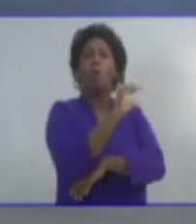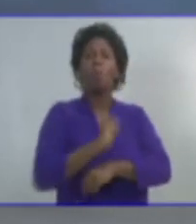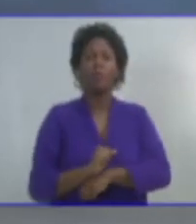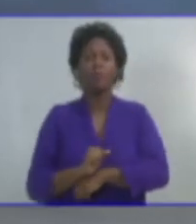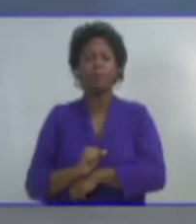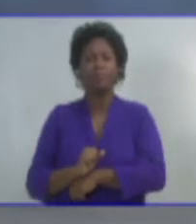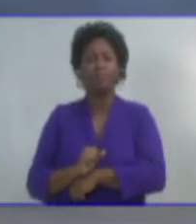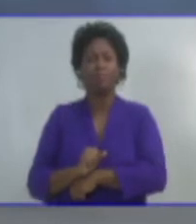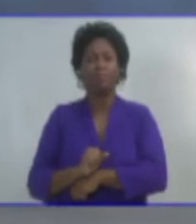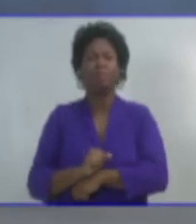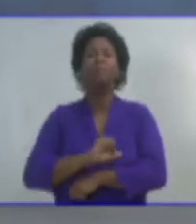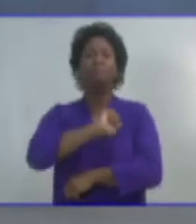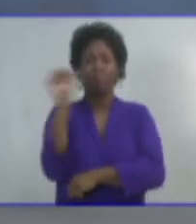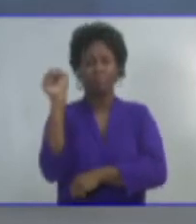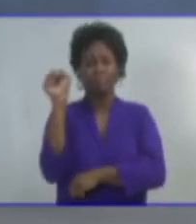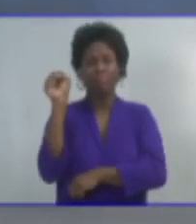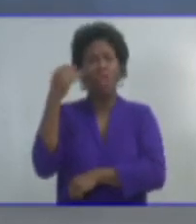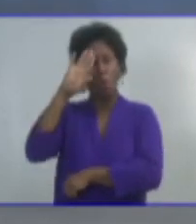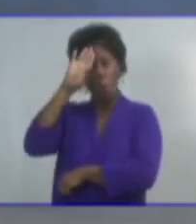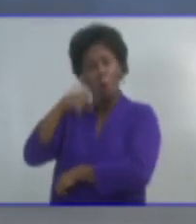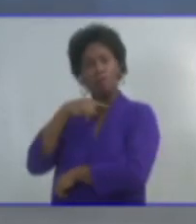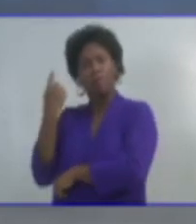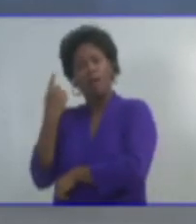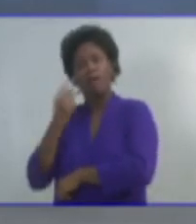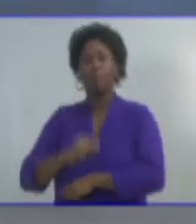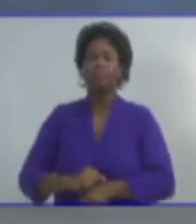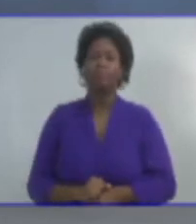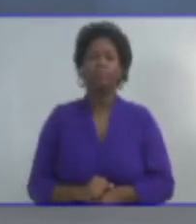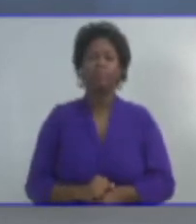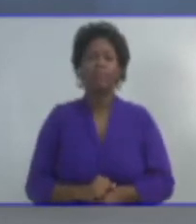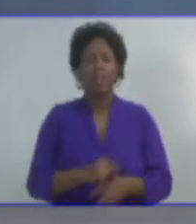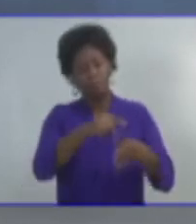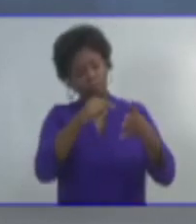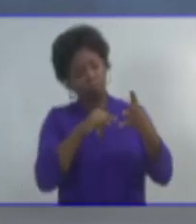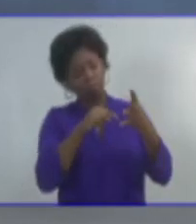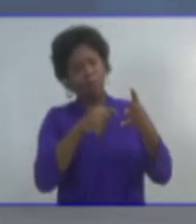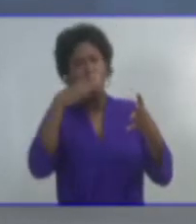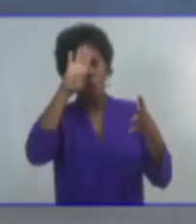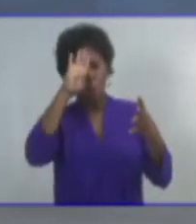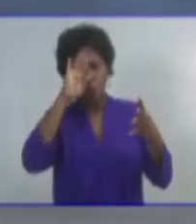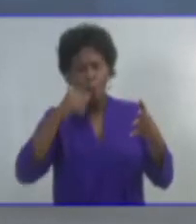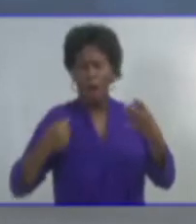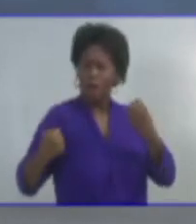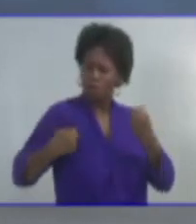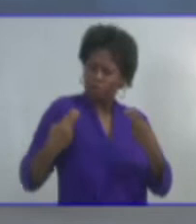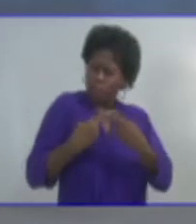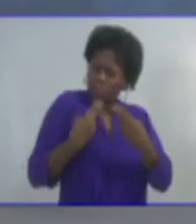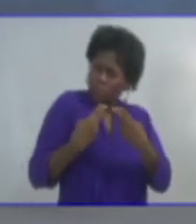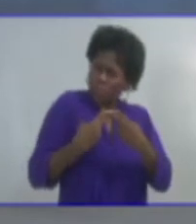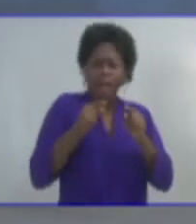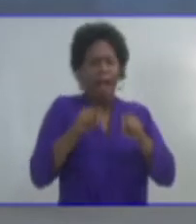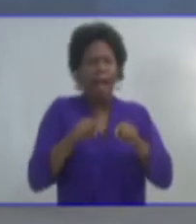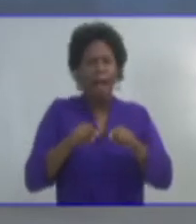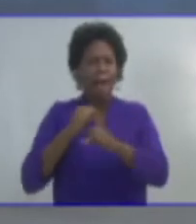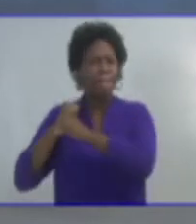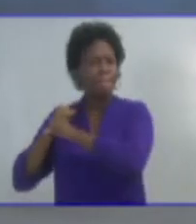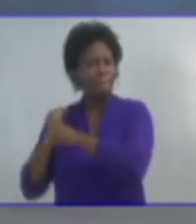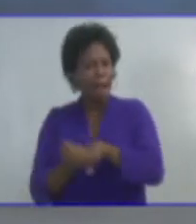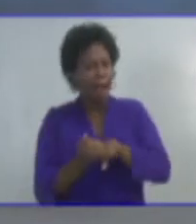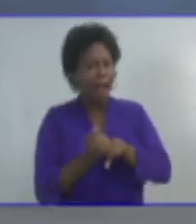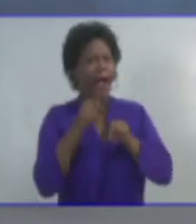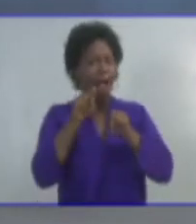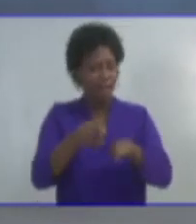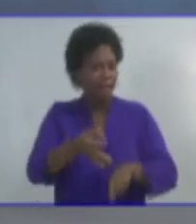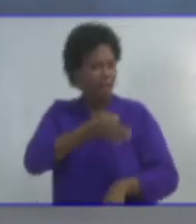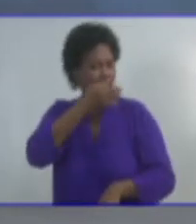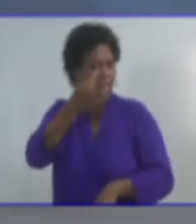ilustrar lo beneficioso de este cuarto lugar contra viento y marea alcanzado por la selección de nuestro país, decirles